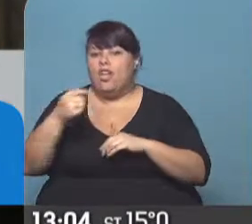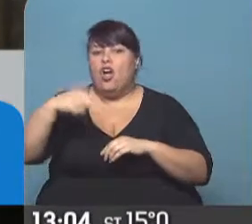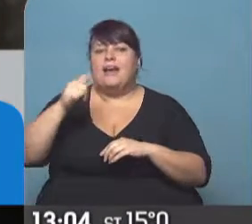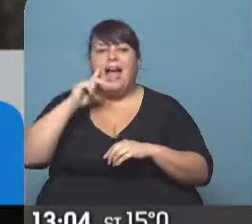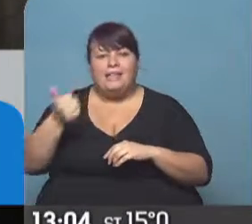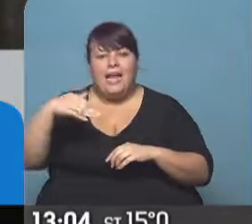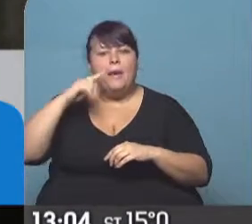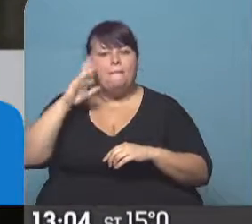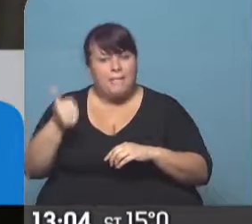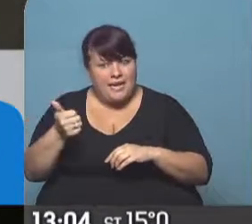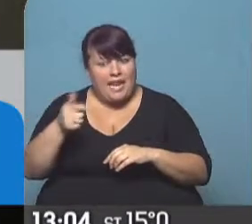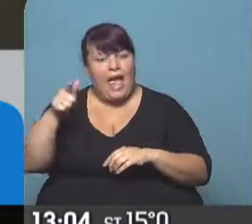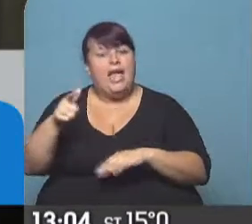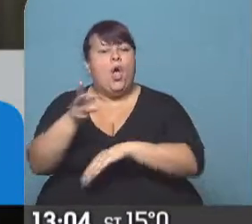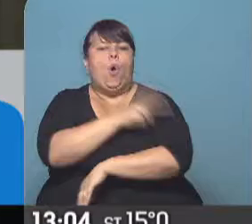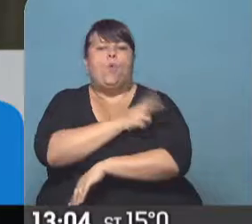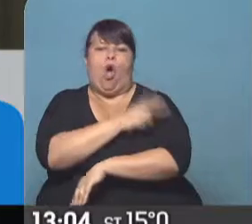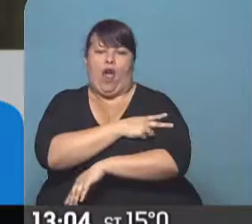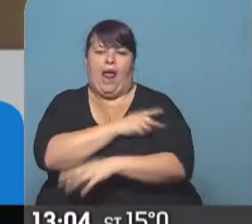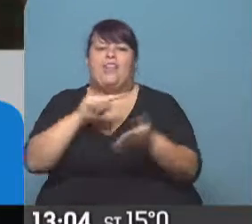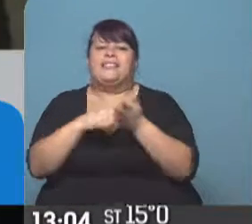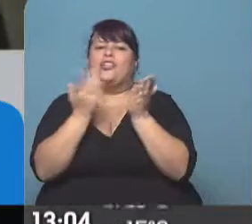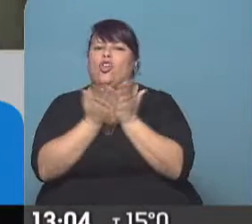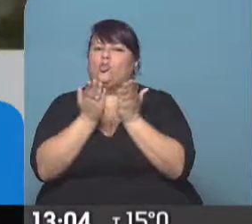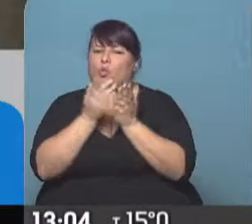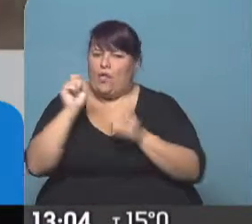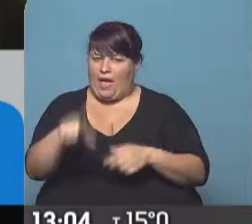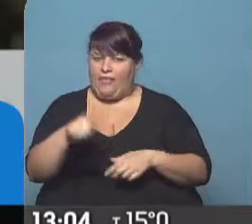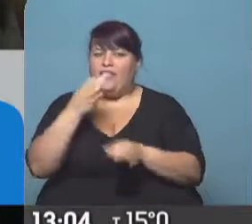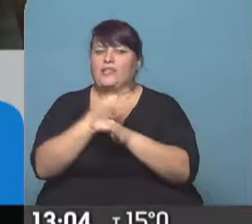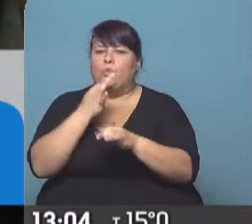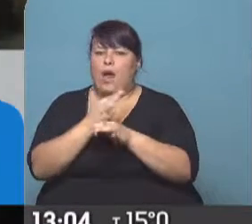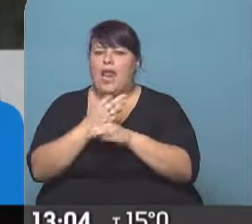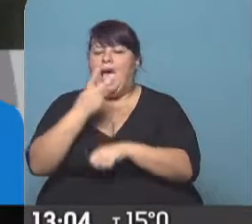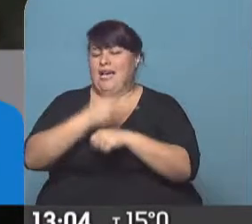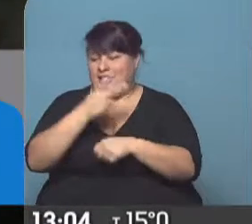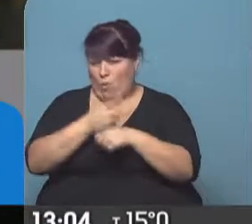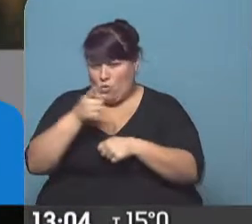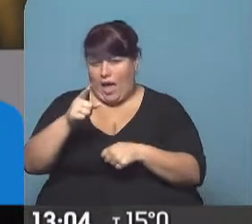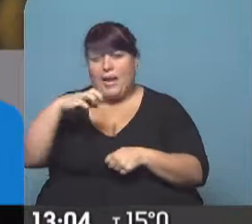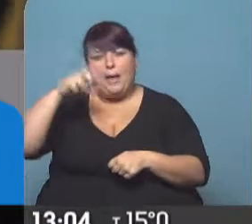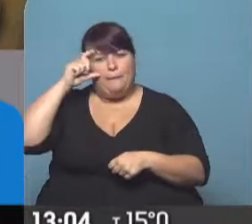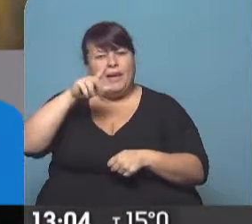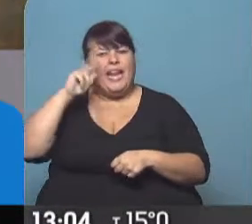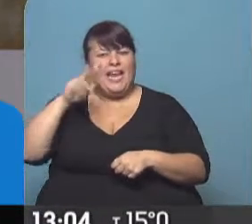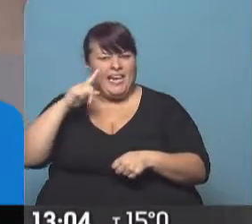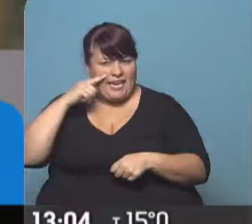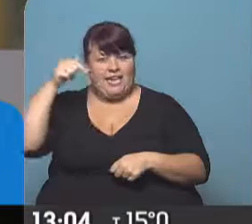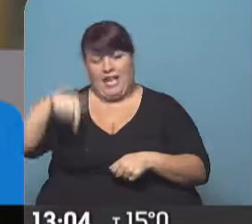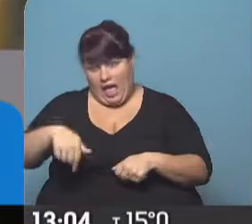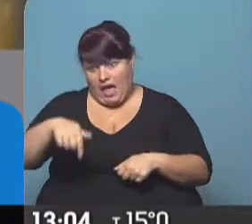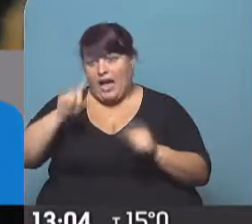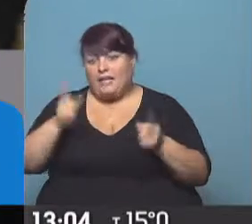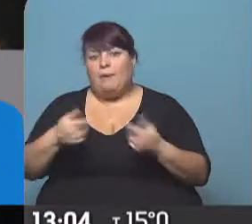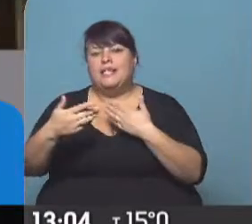natalia mira una de las vocales de este centro de estudiantes de la escuela superior en carlos pellegrini aquí por supuesto